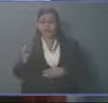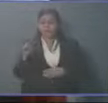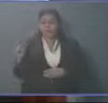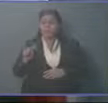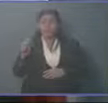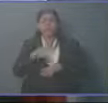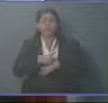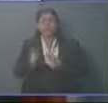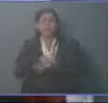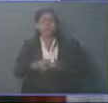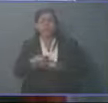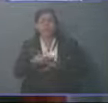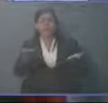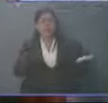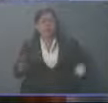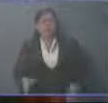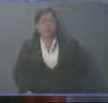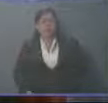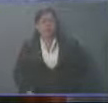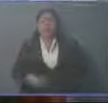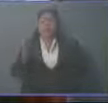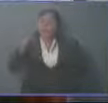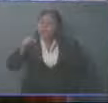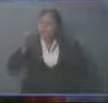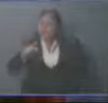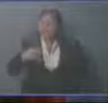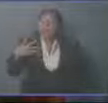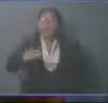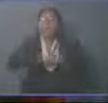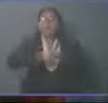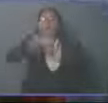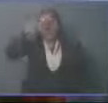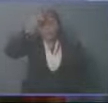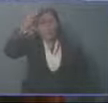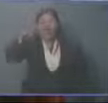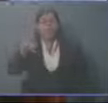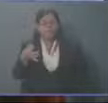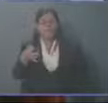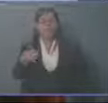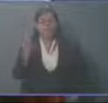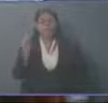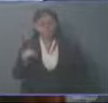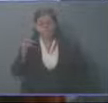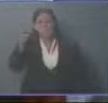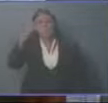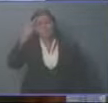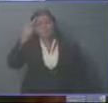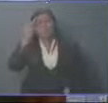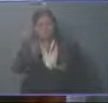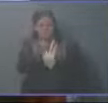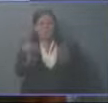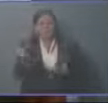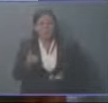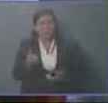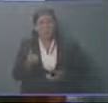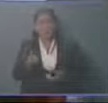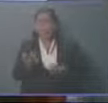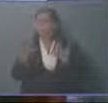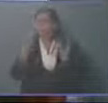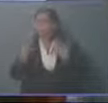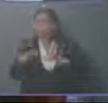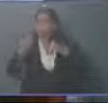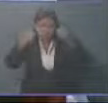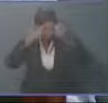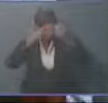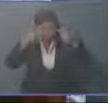dieron. Por eso es que es razonable que hoy la mayoría de gente aquí no quiera aprobar